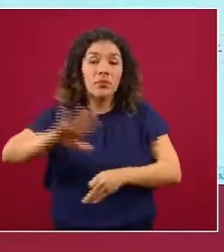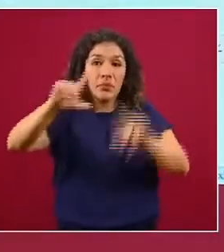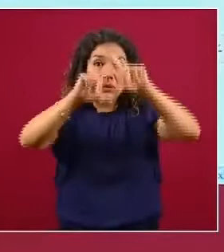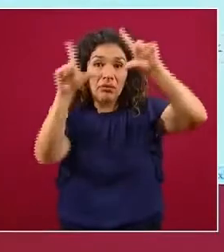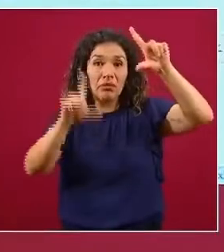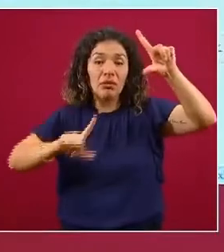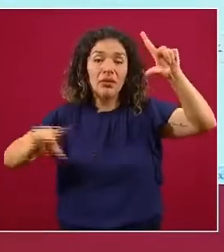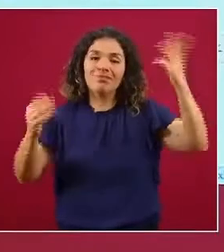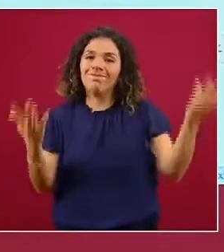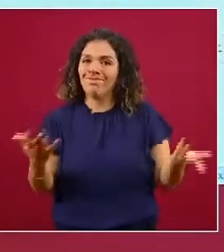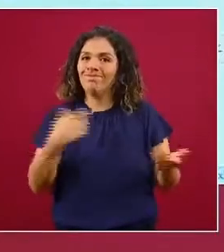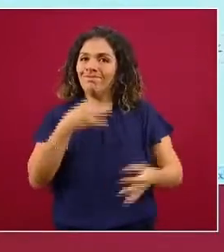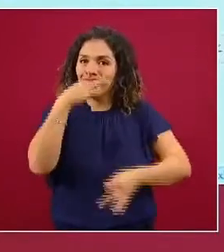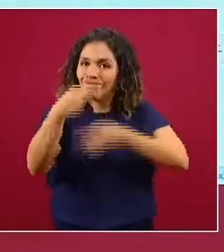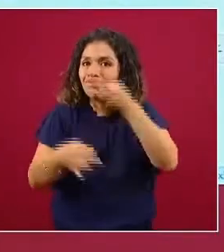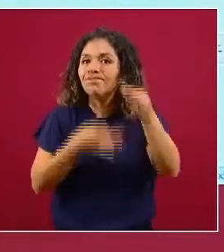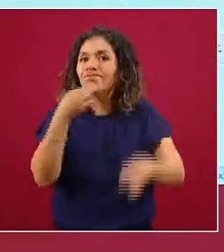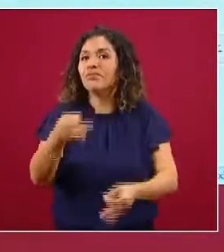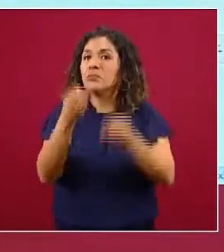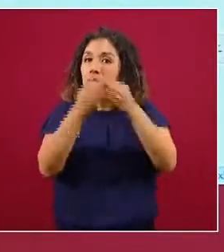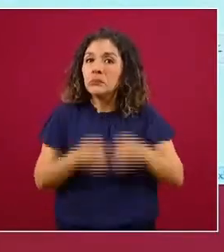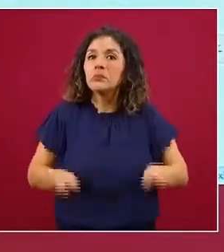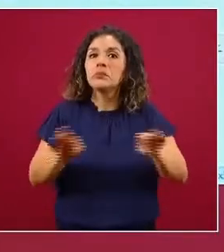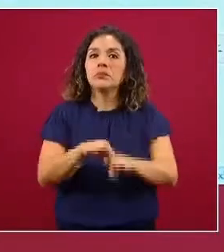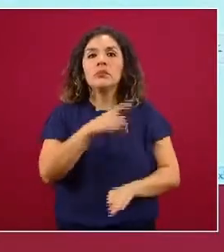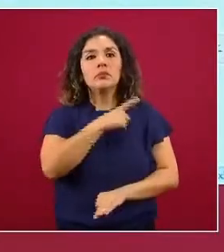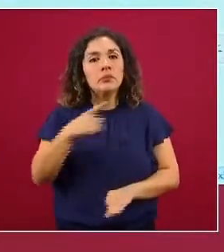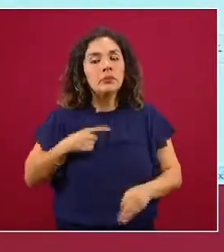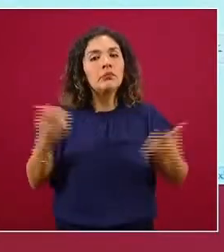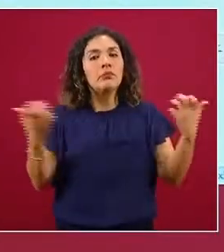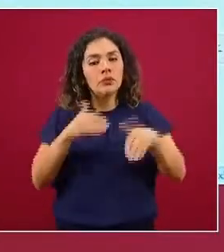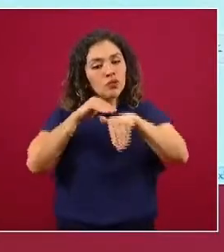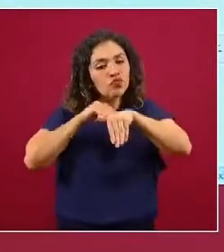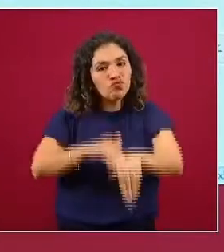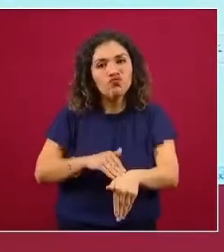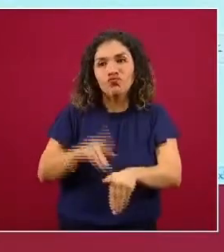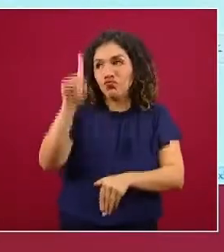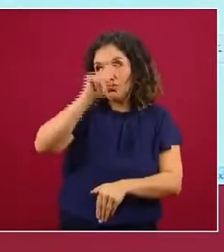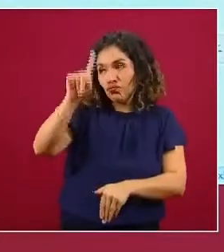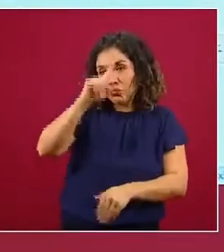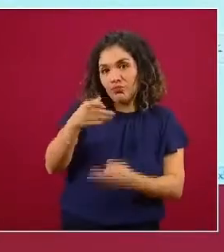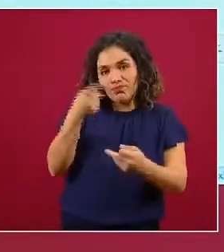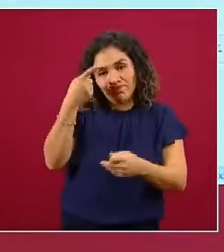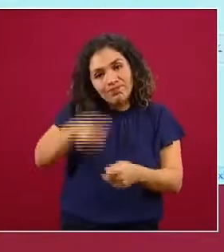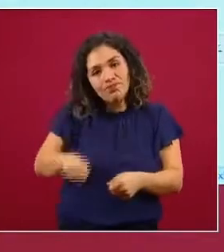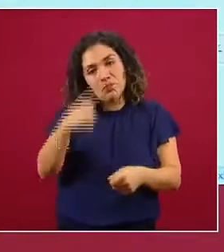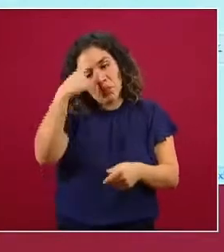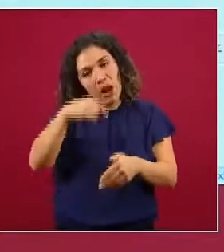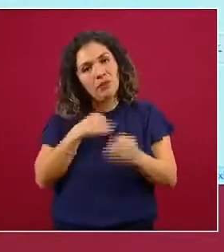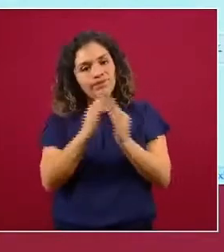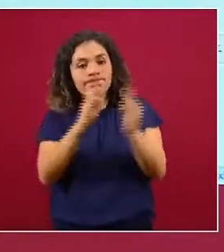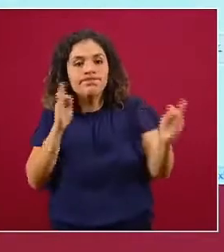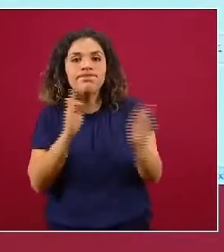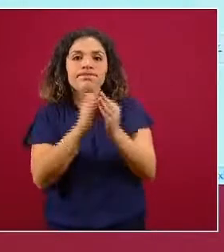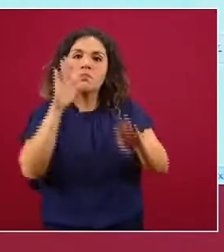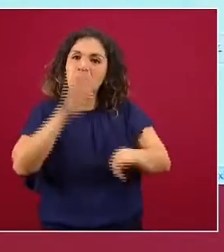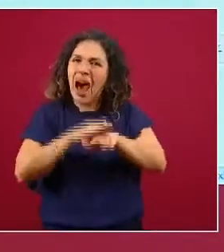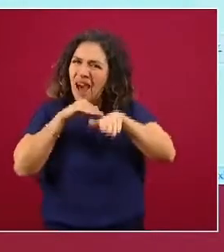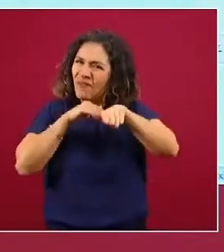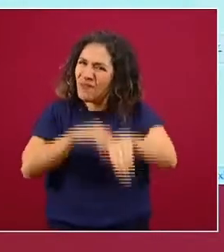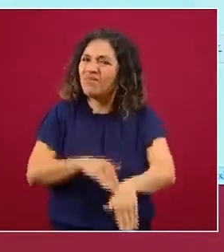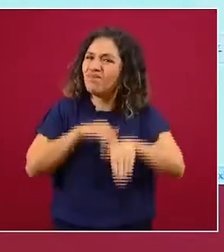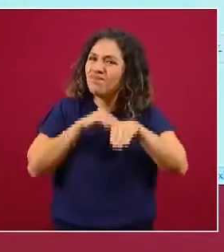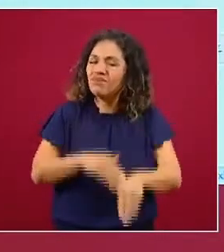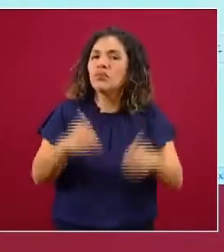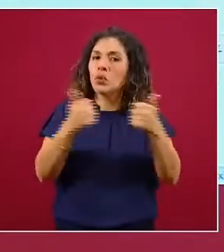nacional. Por lo tanto, es importante poder llevar a cabo las acciones de sana distancia de manera muy puntual y